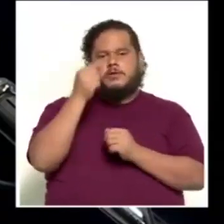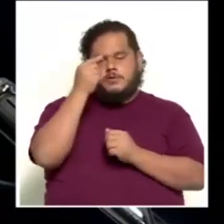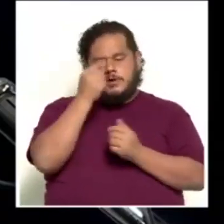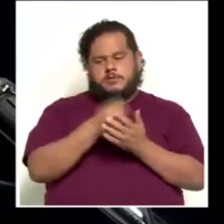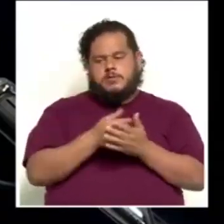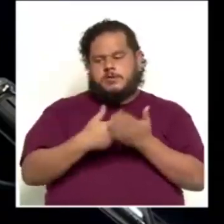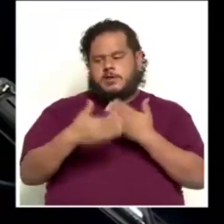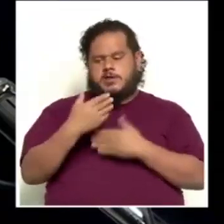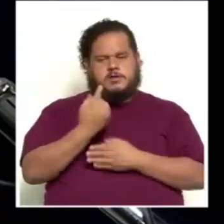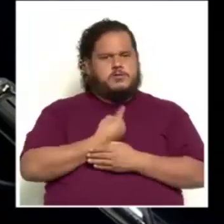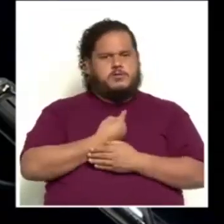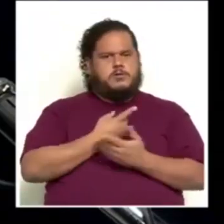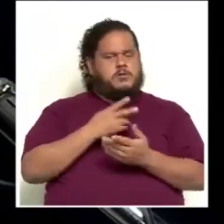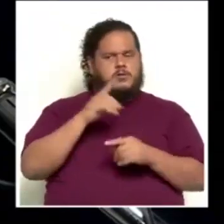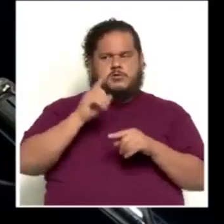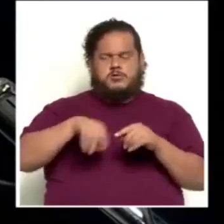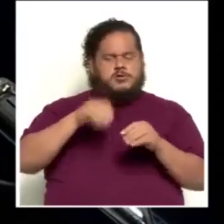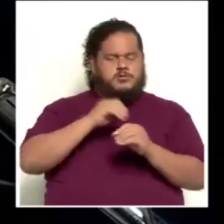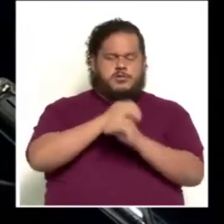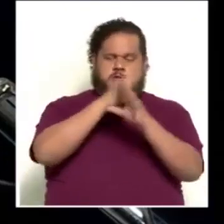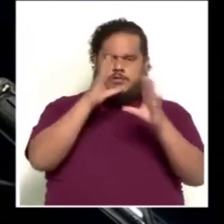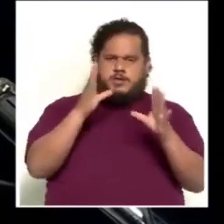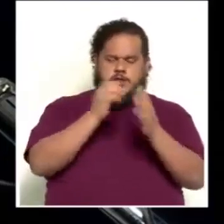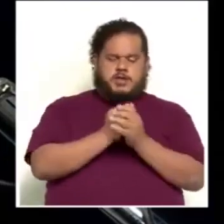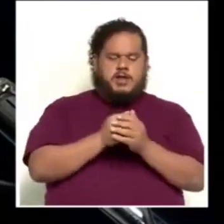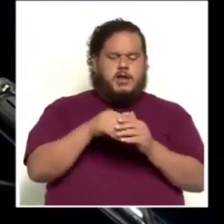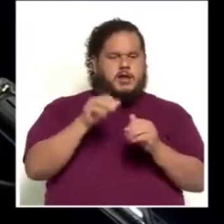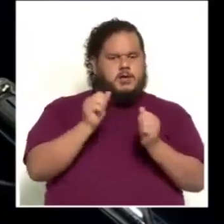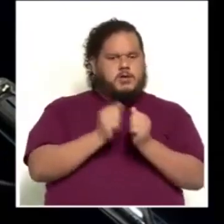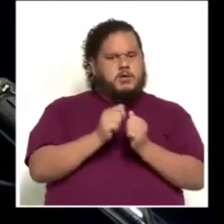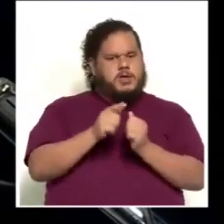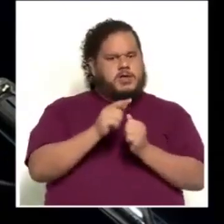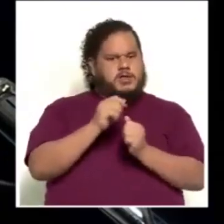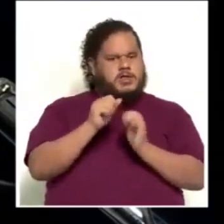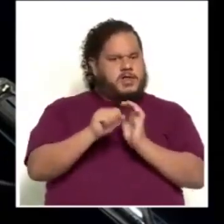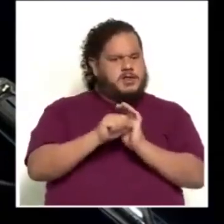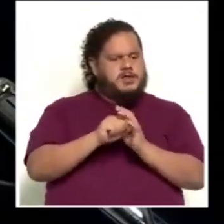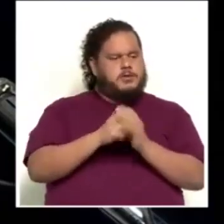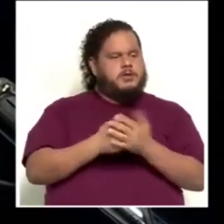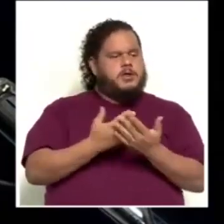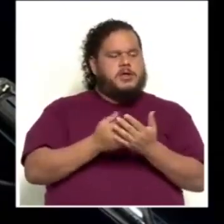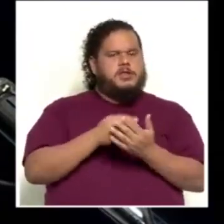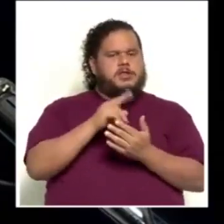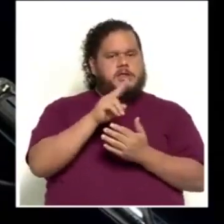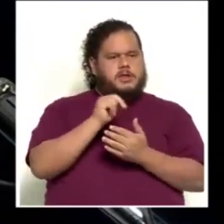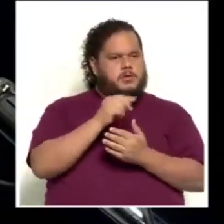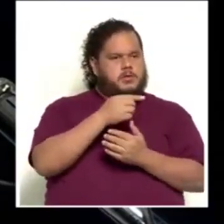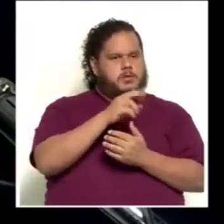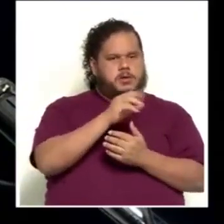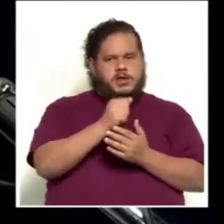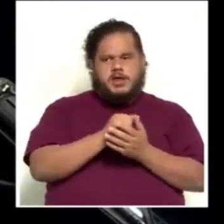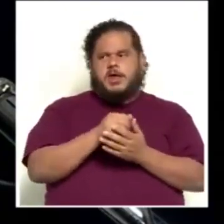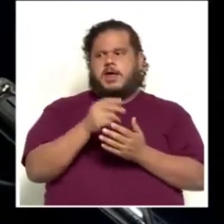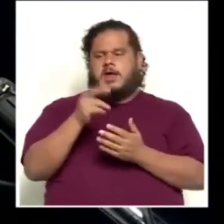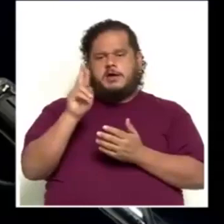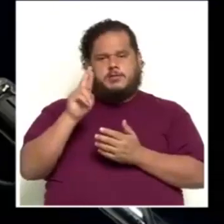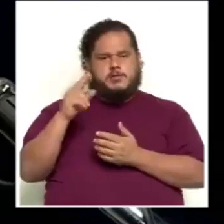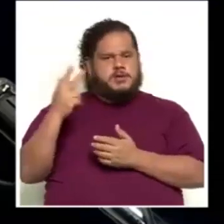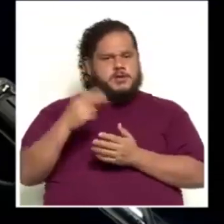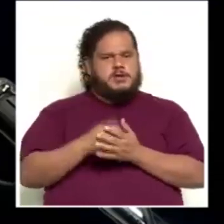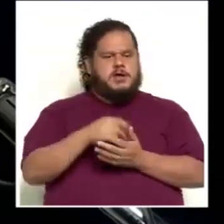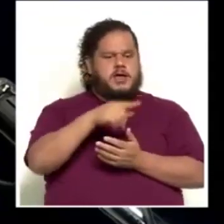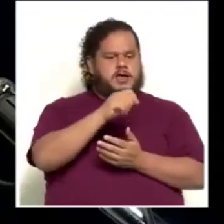uno ni siquiera podía imaginar que podrían serlo bajo ese signo. Están presentes en Hungría, están presentes en República Checa, están presentes hoy en